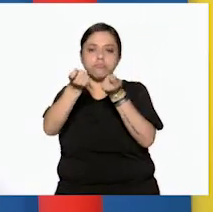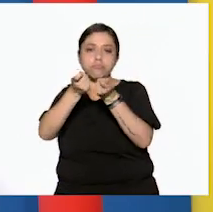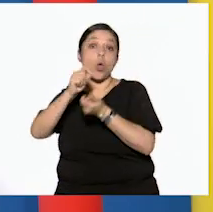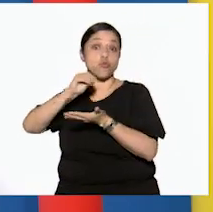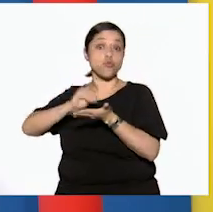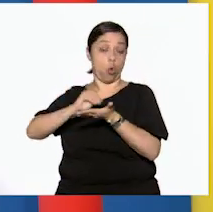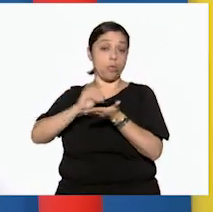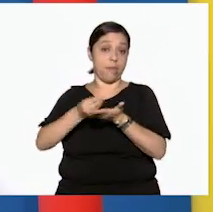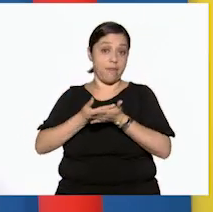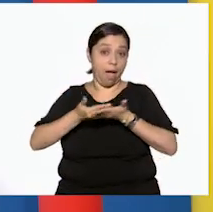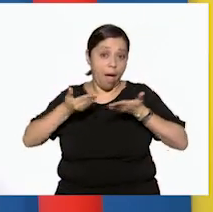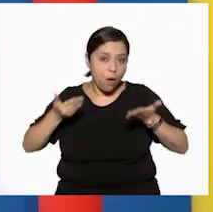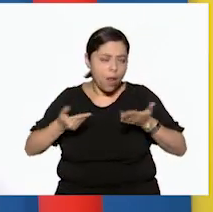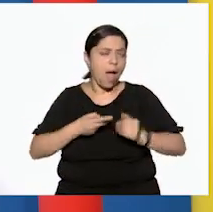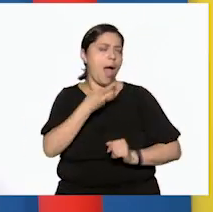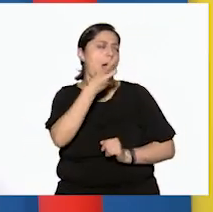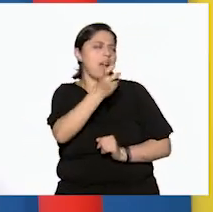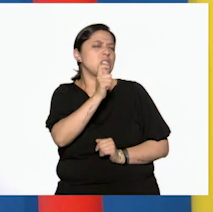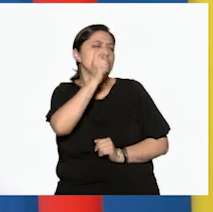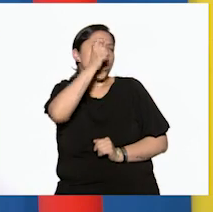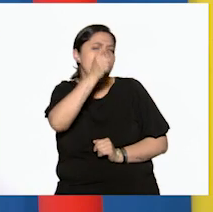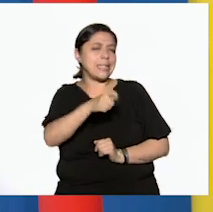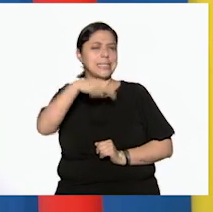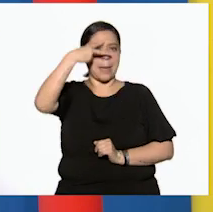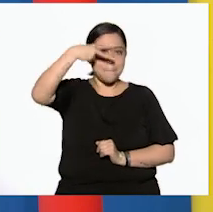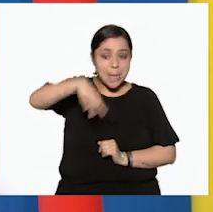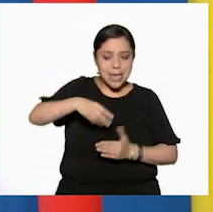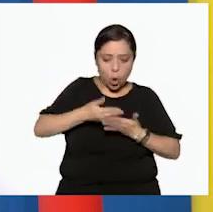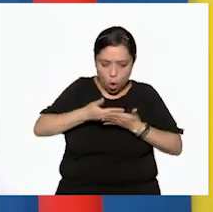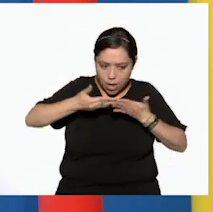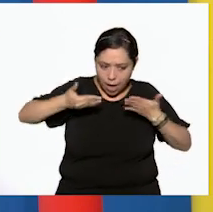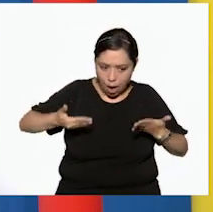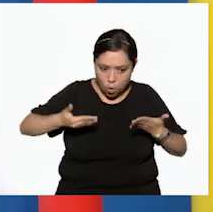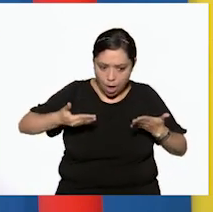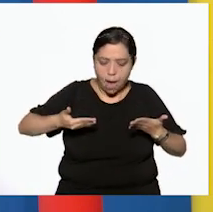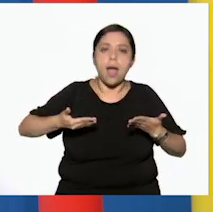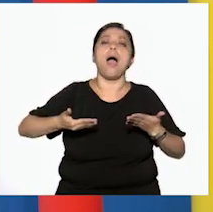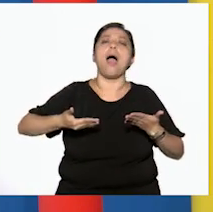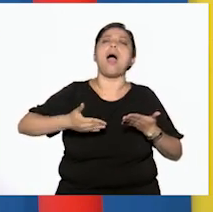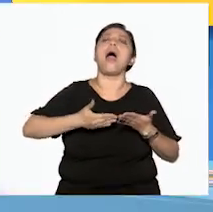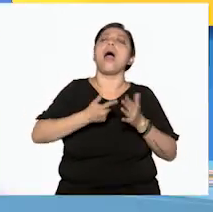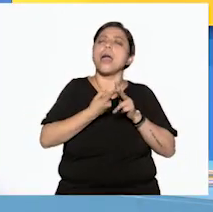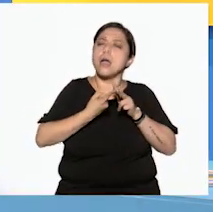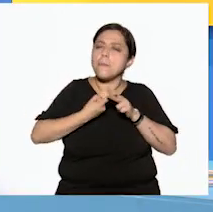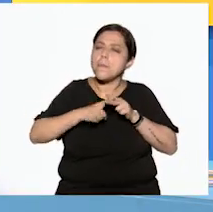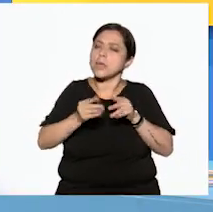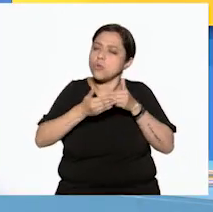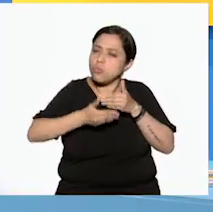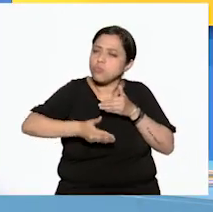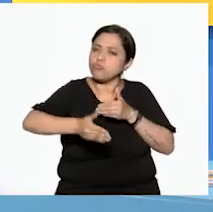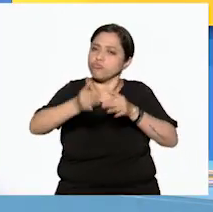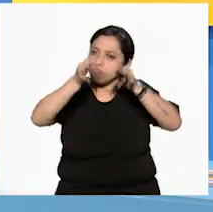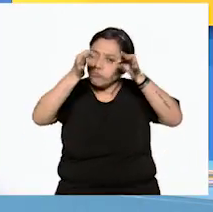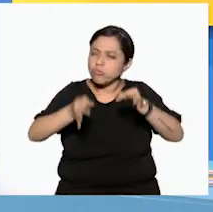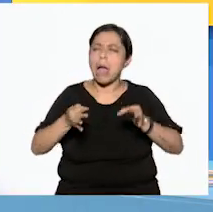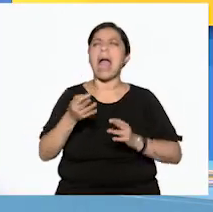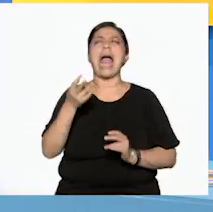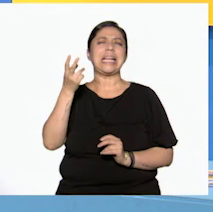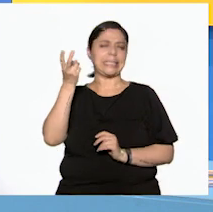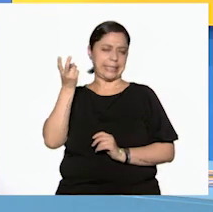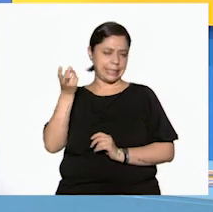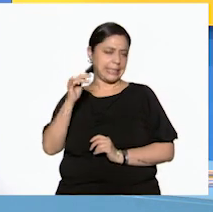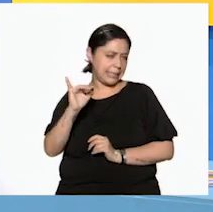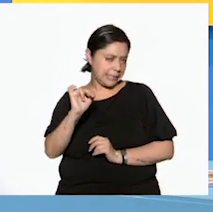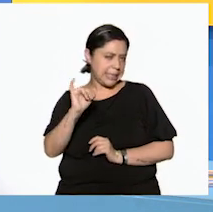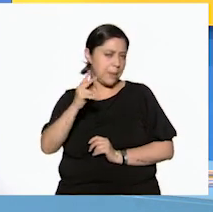quiere decir que comenzó a consolidarse el México que actualmente conocemos, ¿correcto, maestra? En parte, sí, pero recuerda